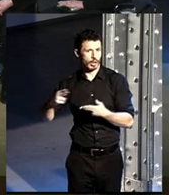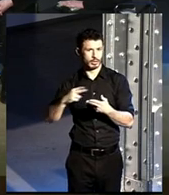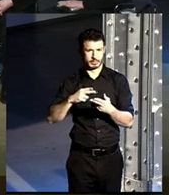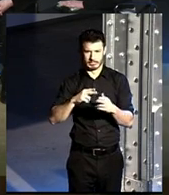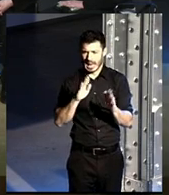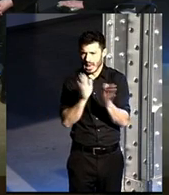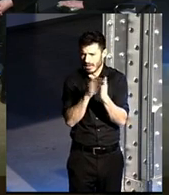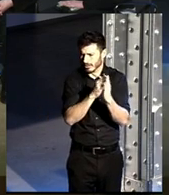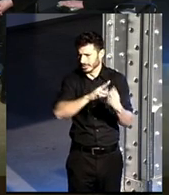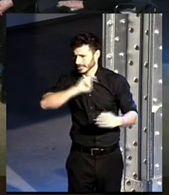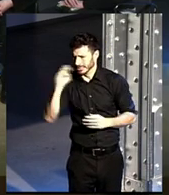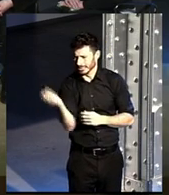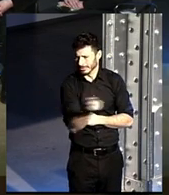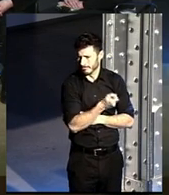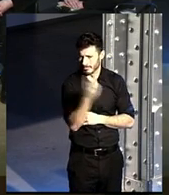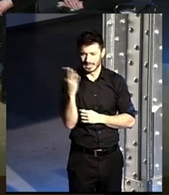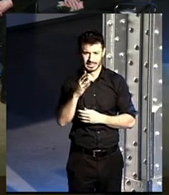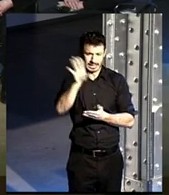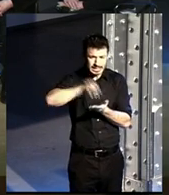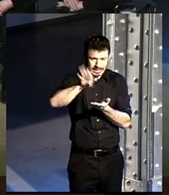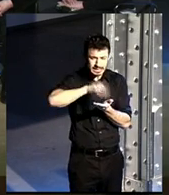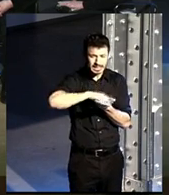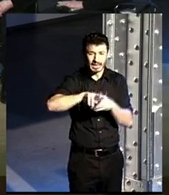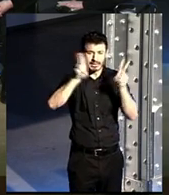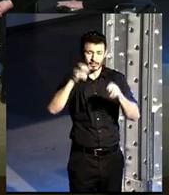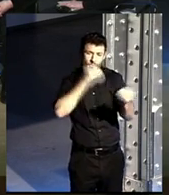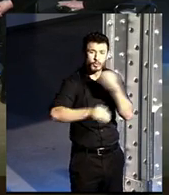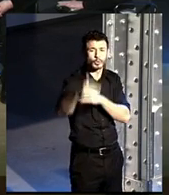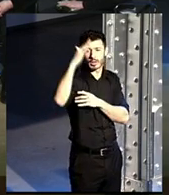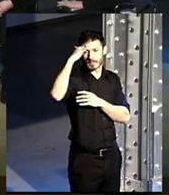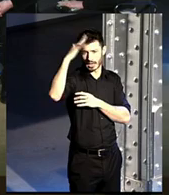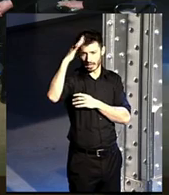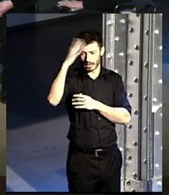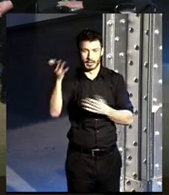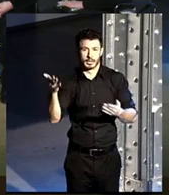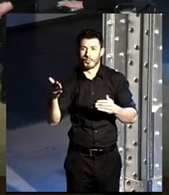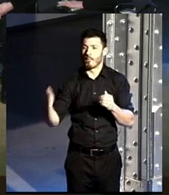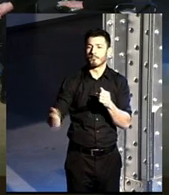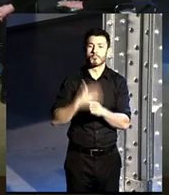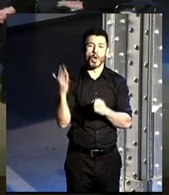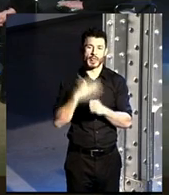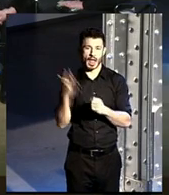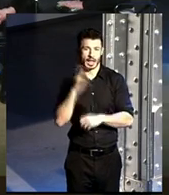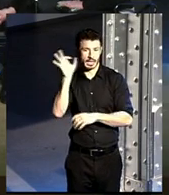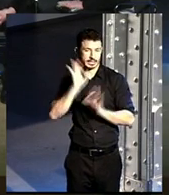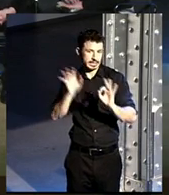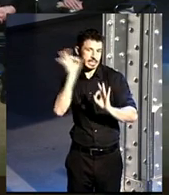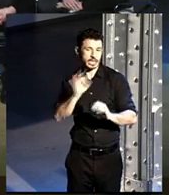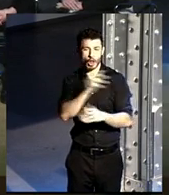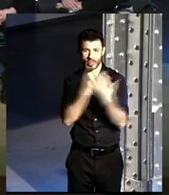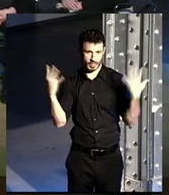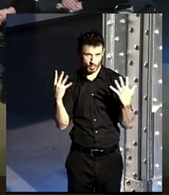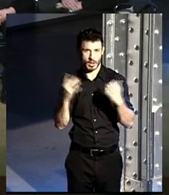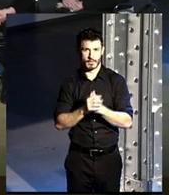hay miles de libros sobre el futuro imaginario. Así, era casi una moda, ¿no?, del siglo XIX. Así, el editor Hetzel